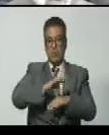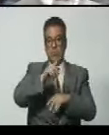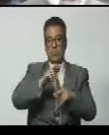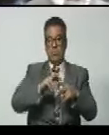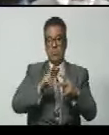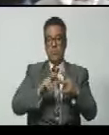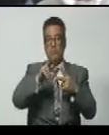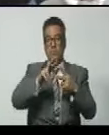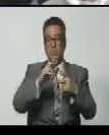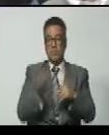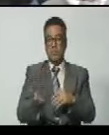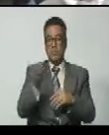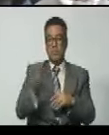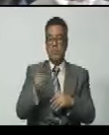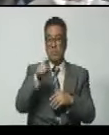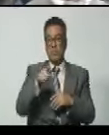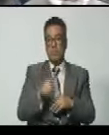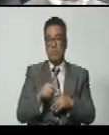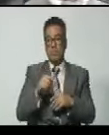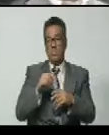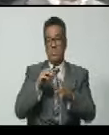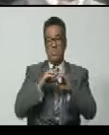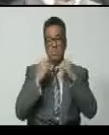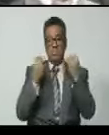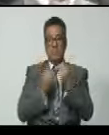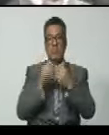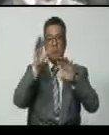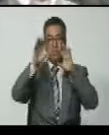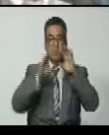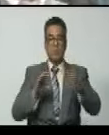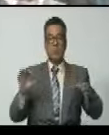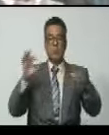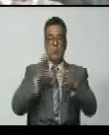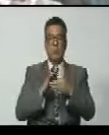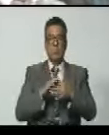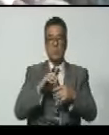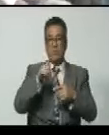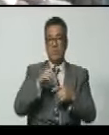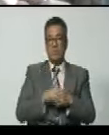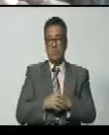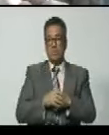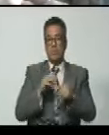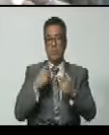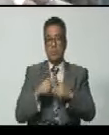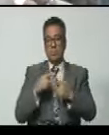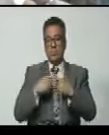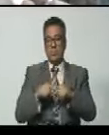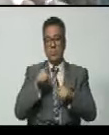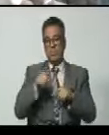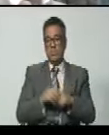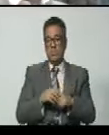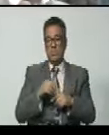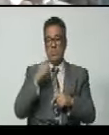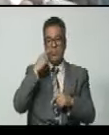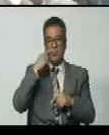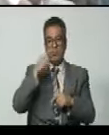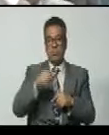segunda sede en importancia de la Organización de las Naciones Unidas. Entre otros